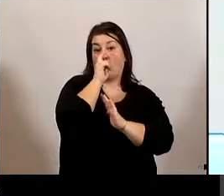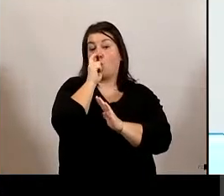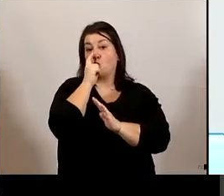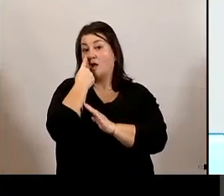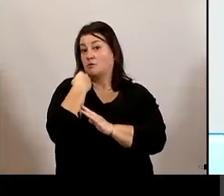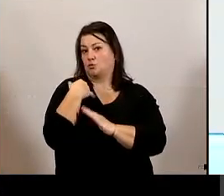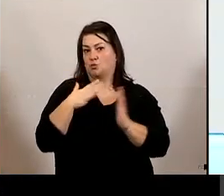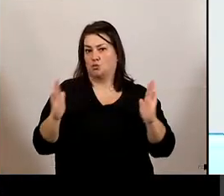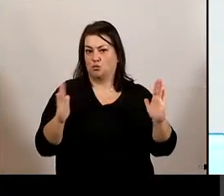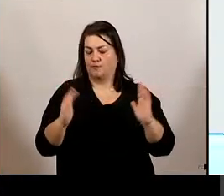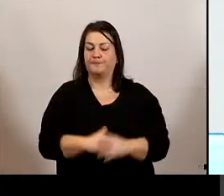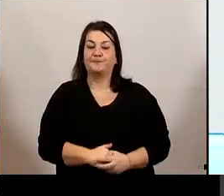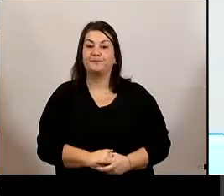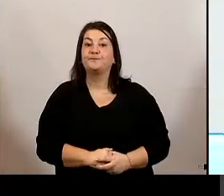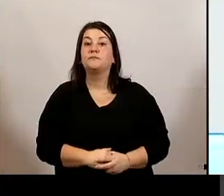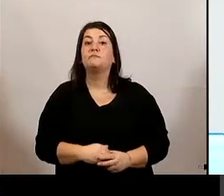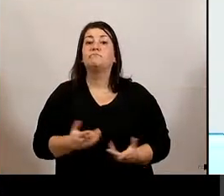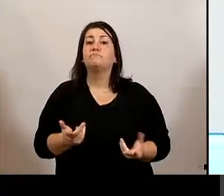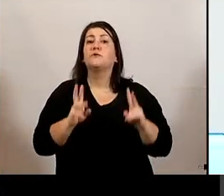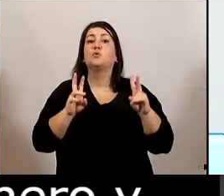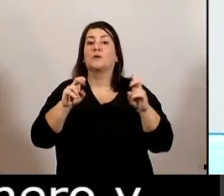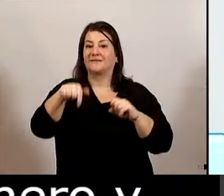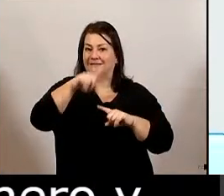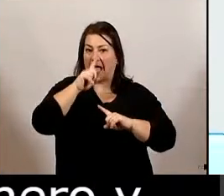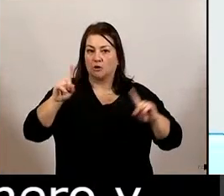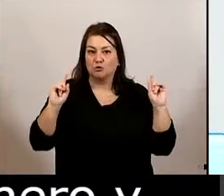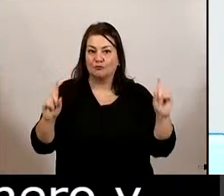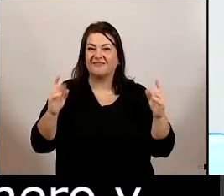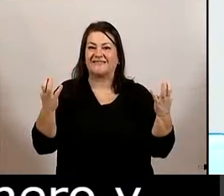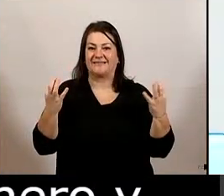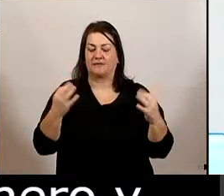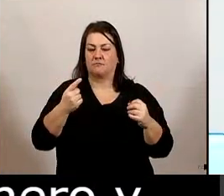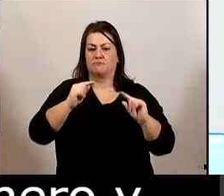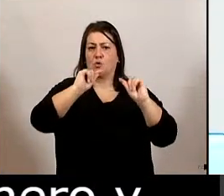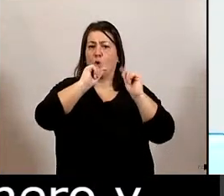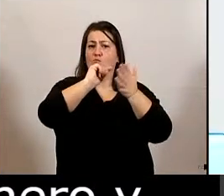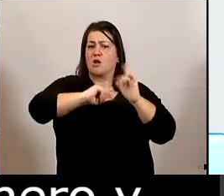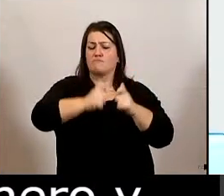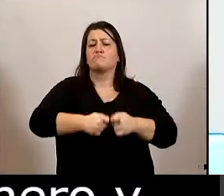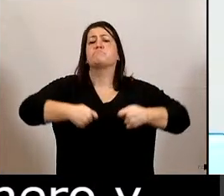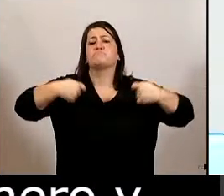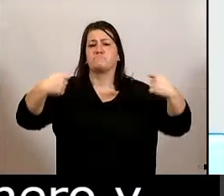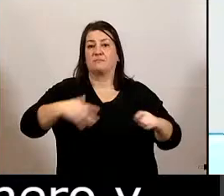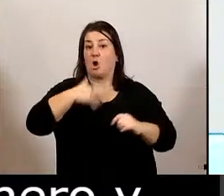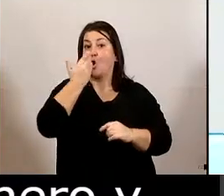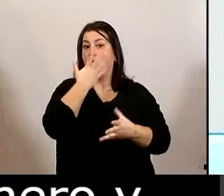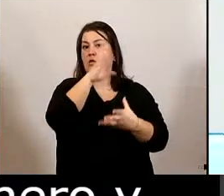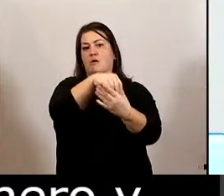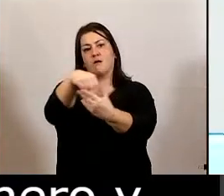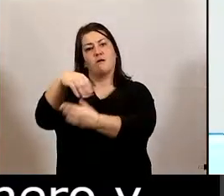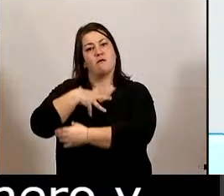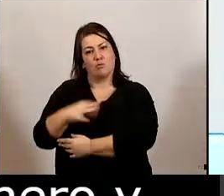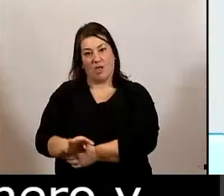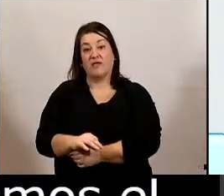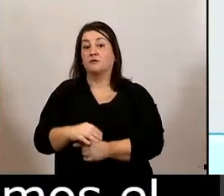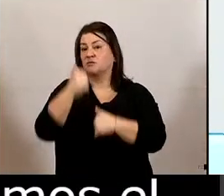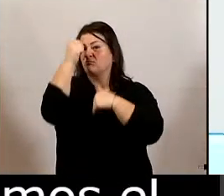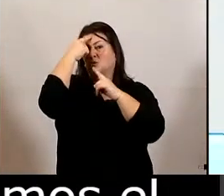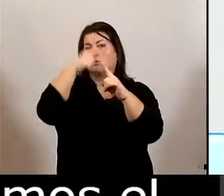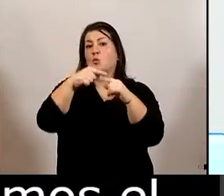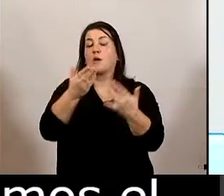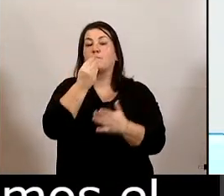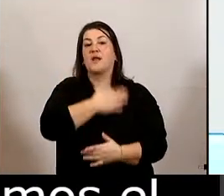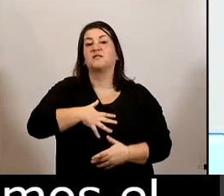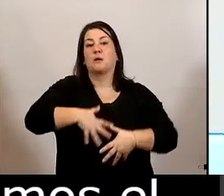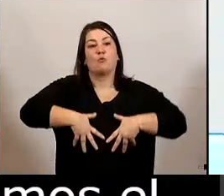curso. Como novedad este año, ampliamos el convenio para llegar también a los colegios. El objetivo es atender también el